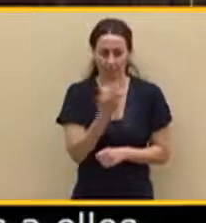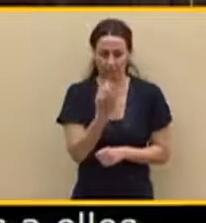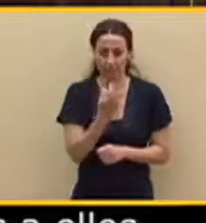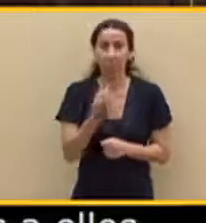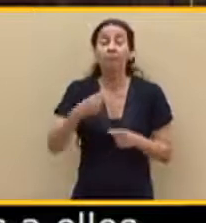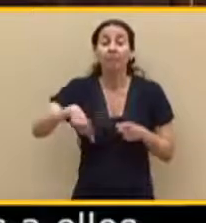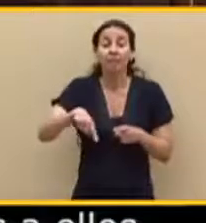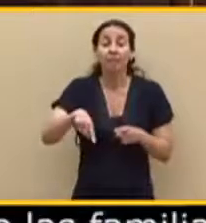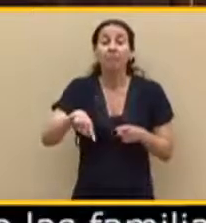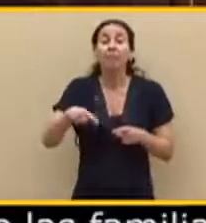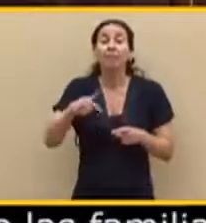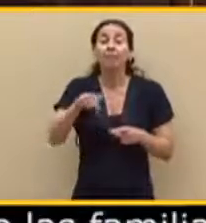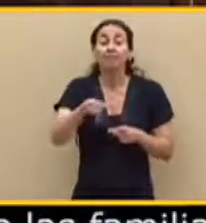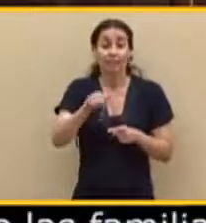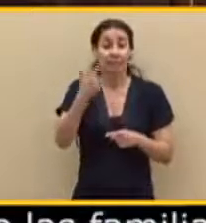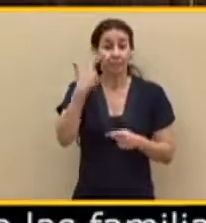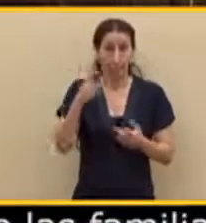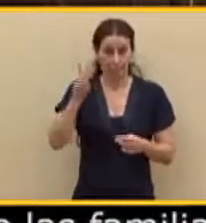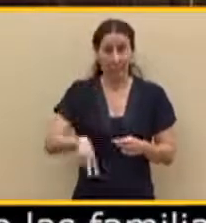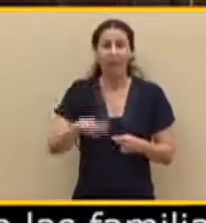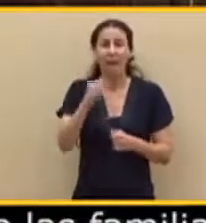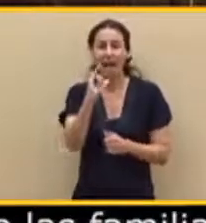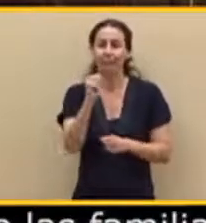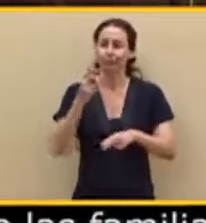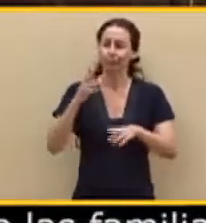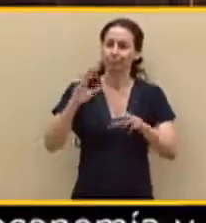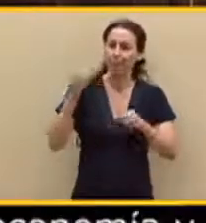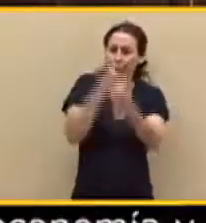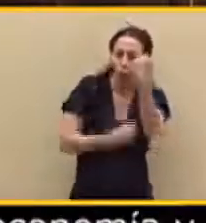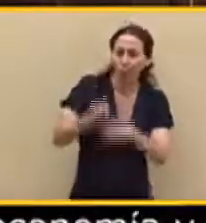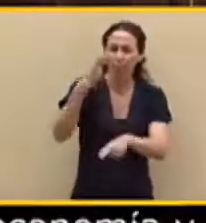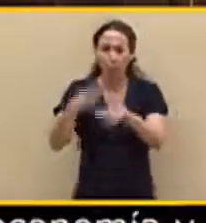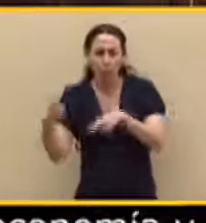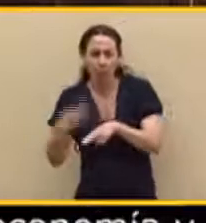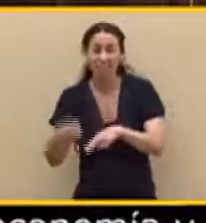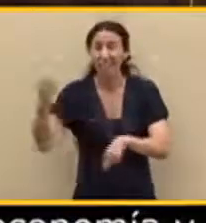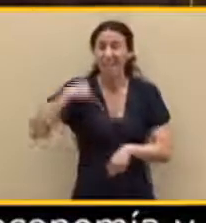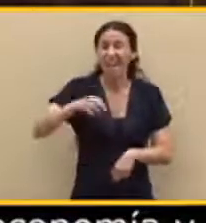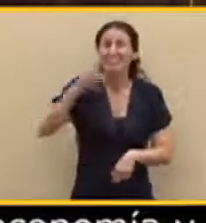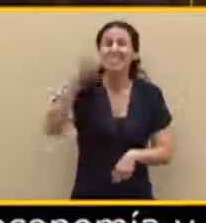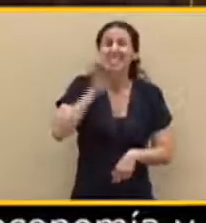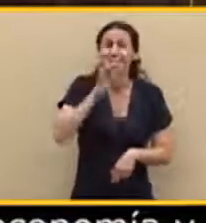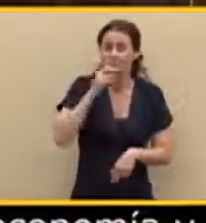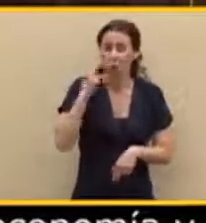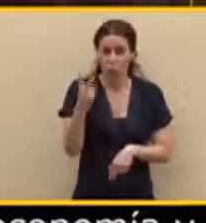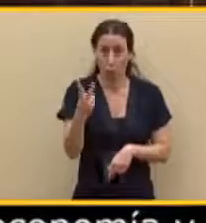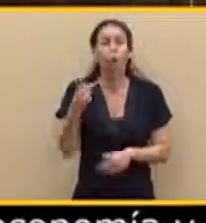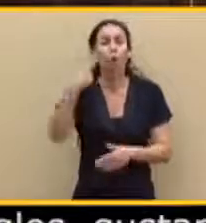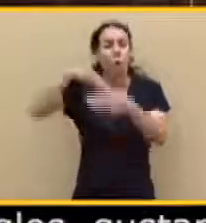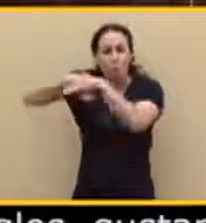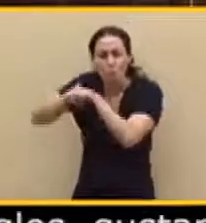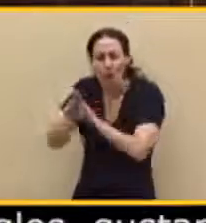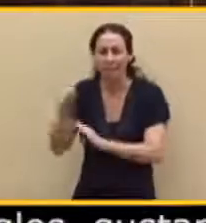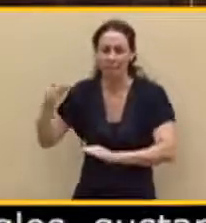que han dirigido la economía y la política de nuestro país durante más de 2 siglos, gustan de guardar su dinero en paraísos fiscales, señorías, y